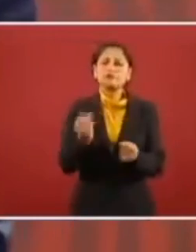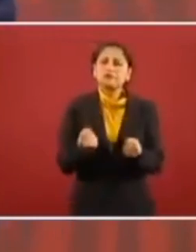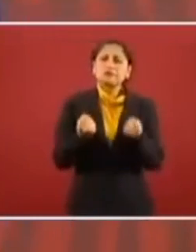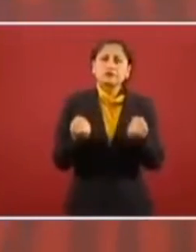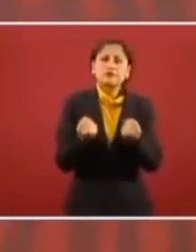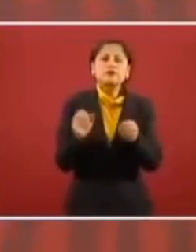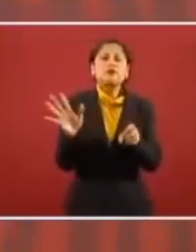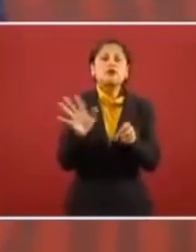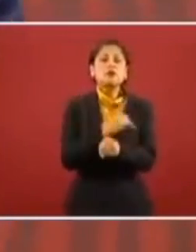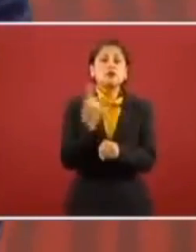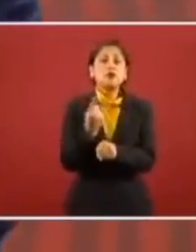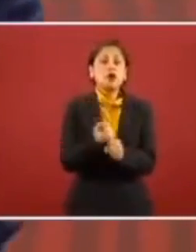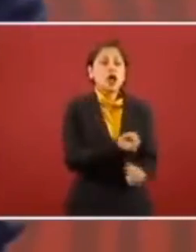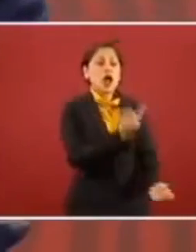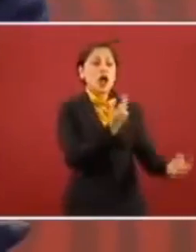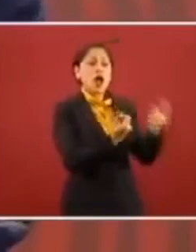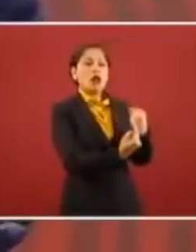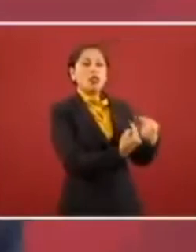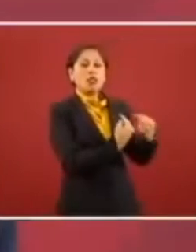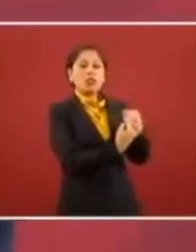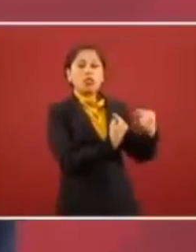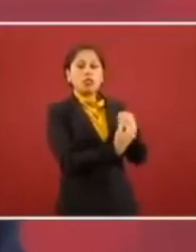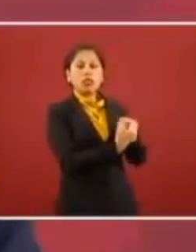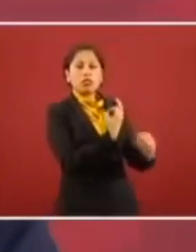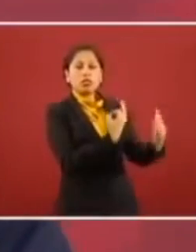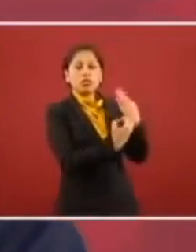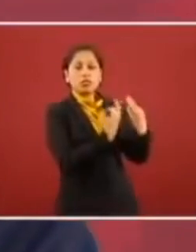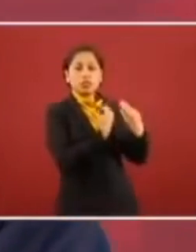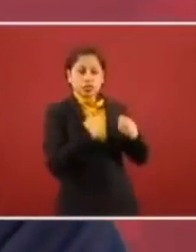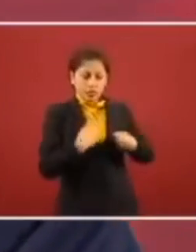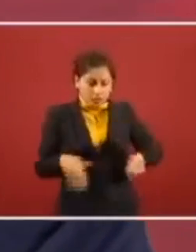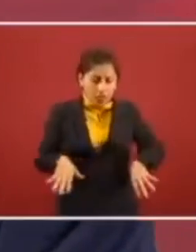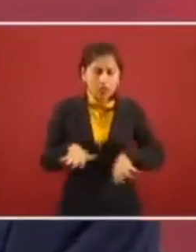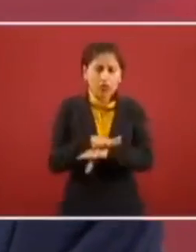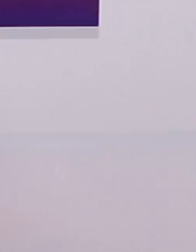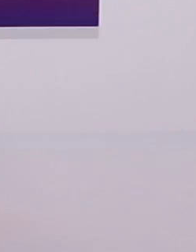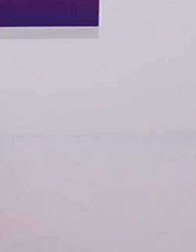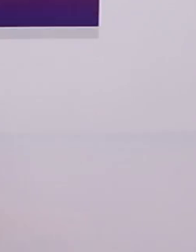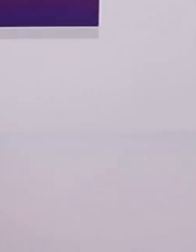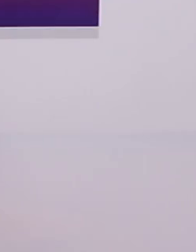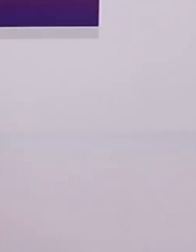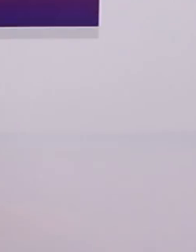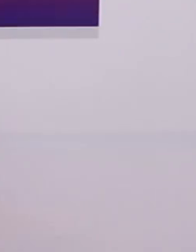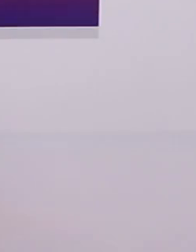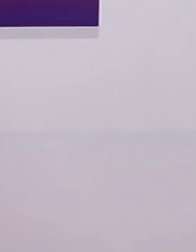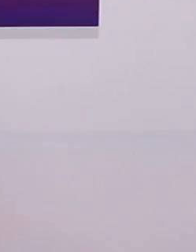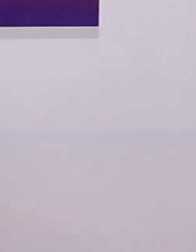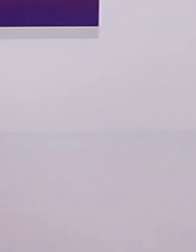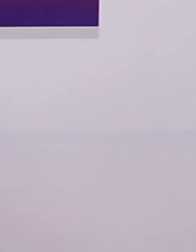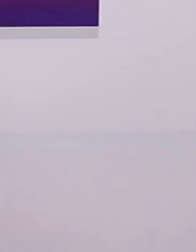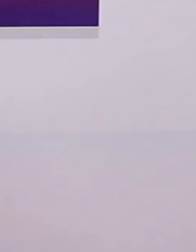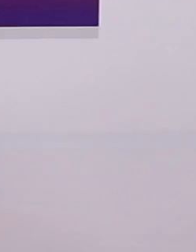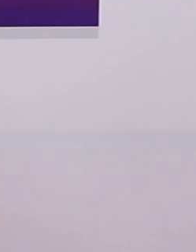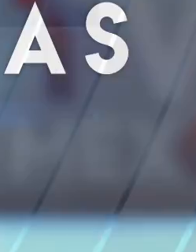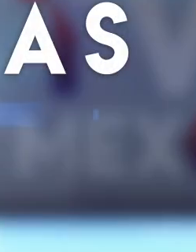contar con lo necesario en unidades hospitalarias para atender a los enfermos. El presidente de la República estará el fin de semana justamente en el